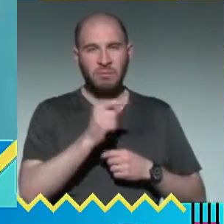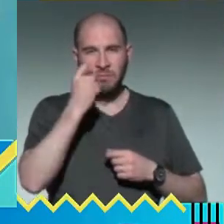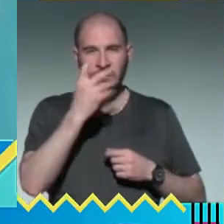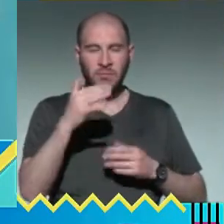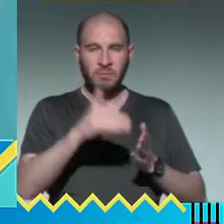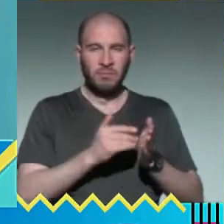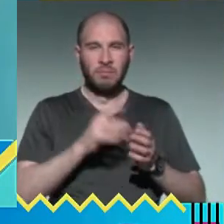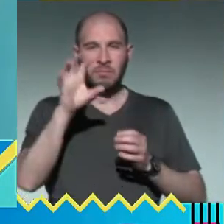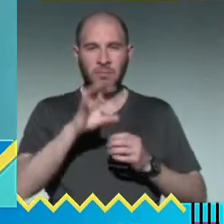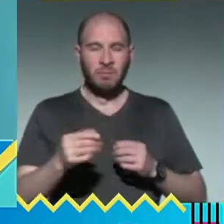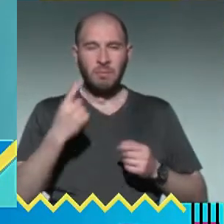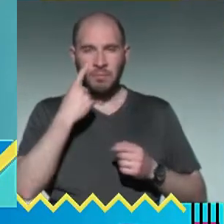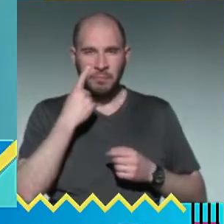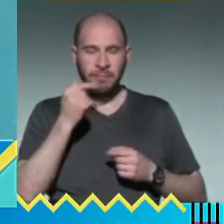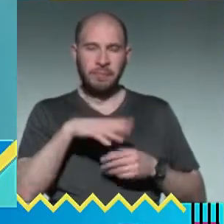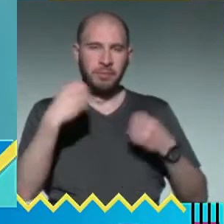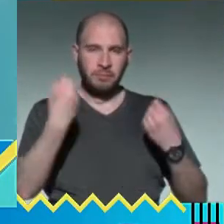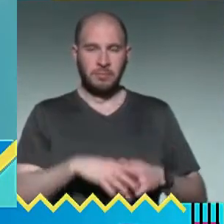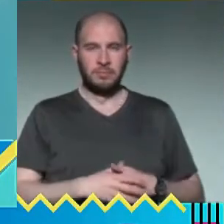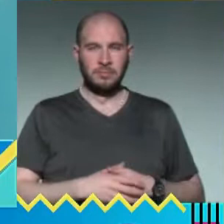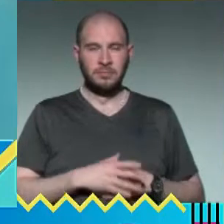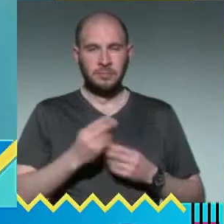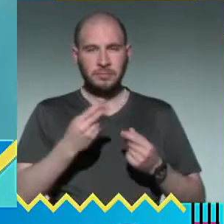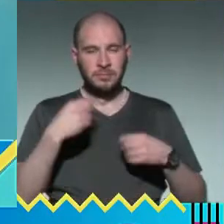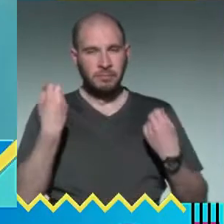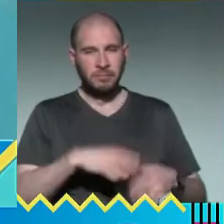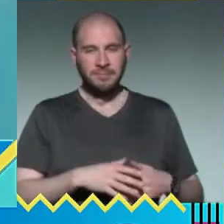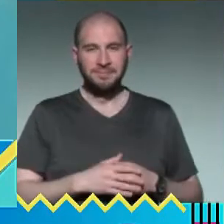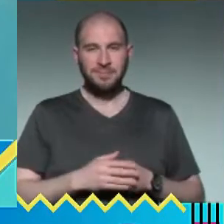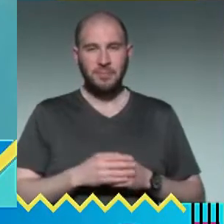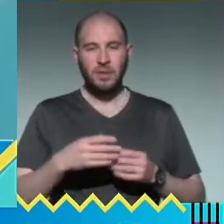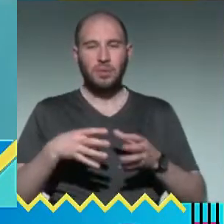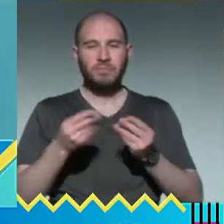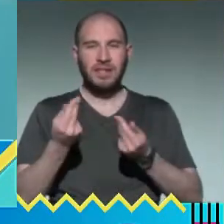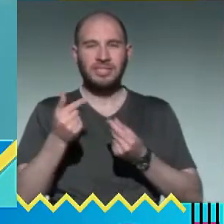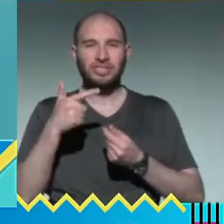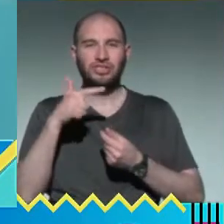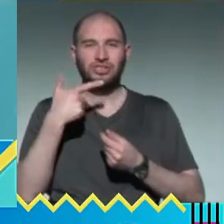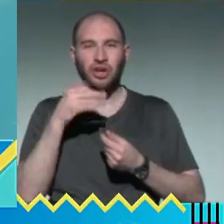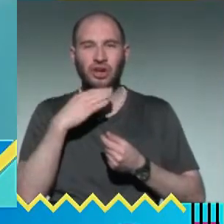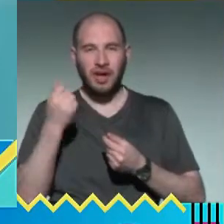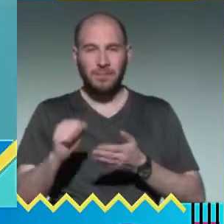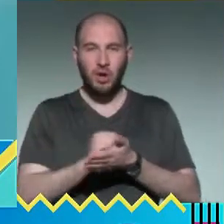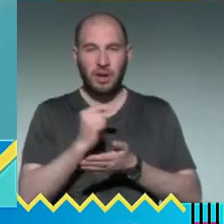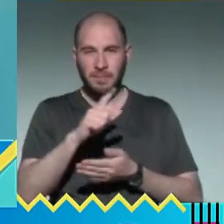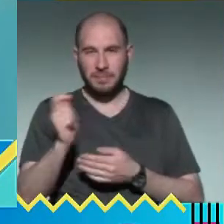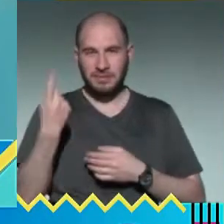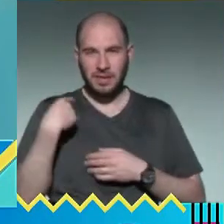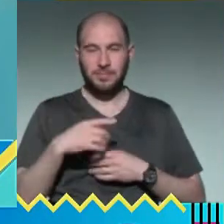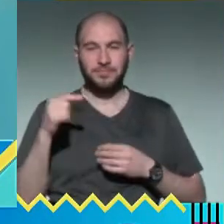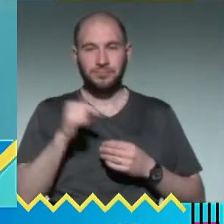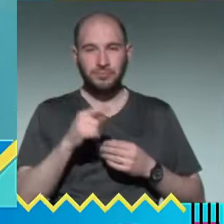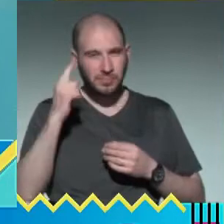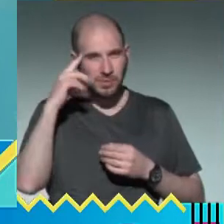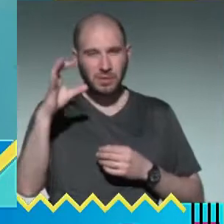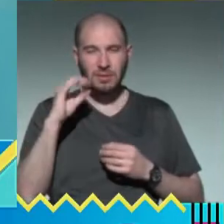millones a las provincias y municipios que perdieron, ¿sí? Esos fondos del fondo sojero que fue eliminado el mes pasado. Eso como para tener en